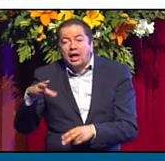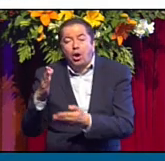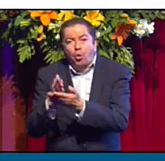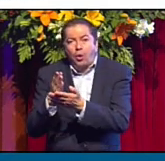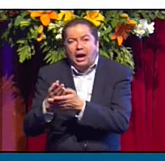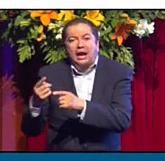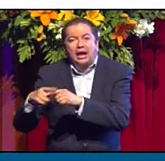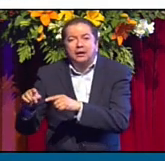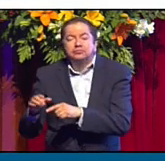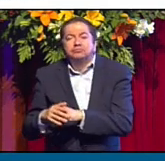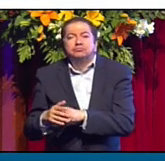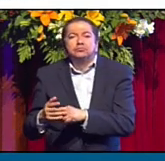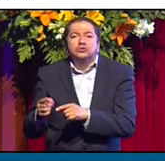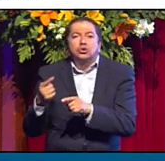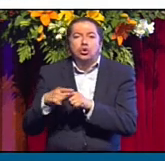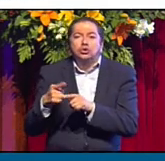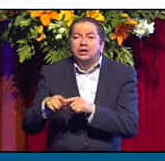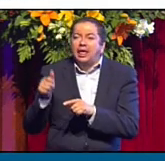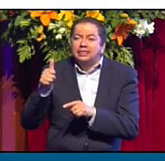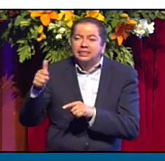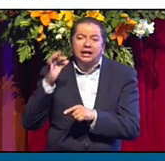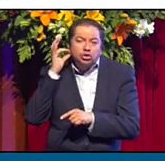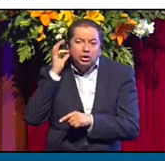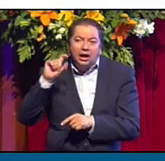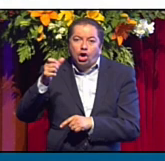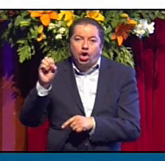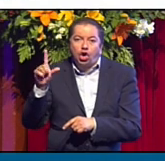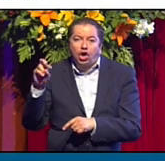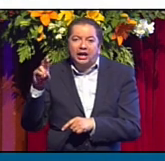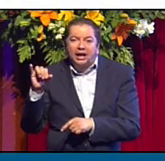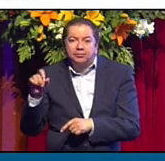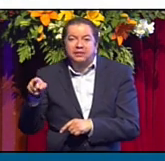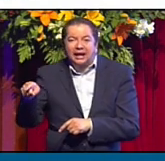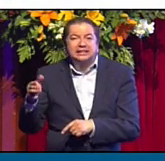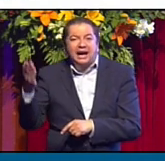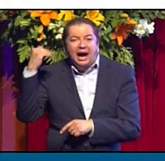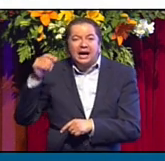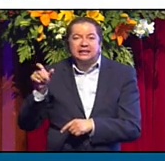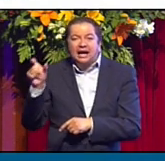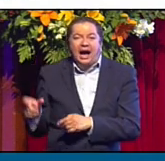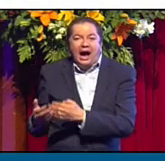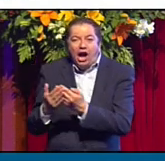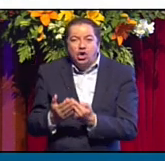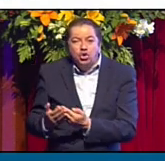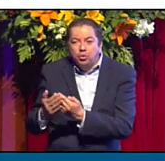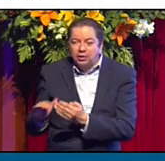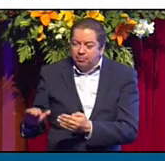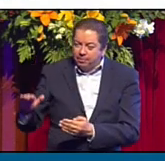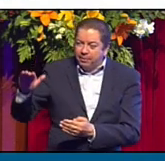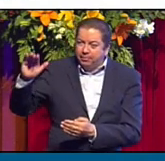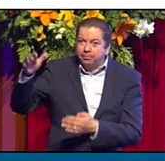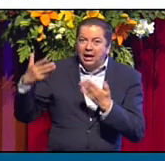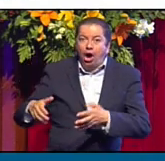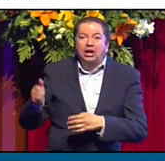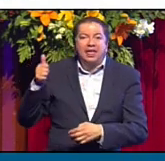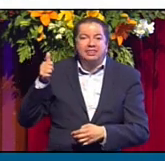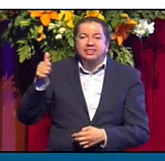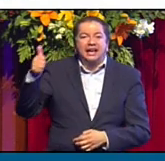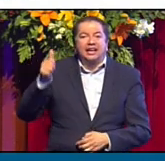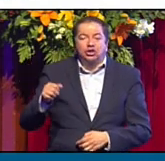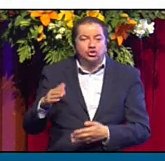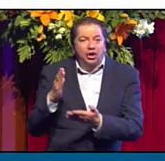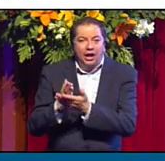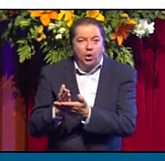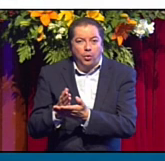Tambo. ¿Qué le puedo decir a mi directora, a Gloria, alumna de ese colegio, hoy día directora de ese colegio y destacada directora? Y